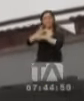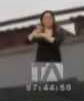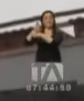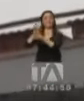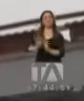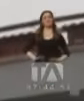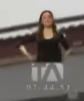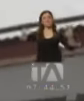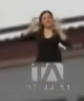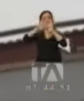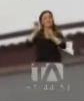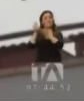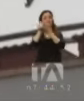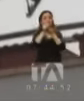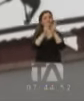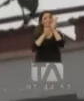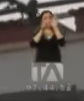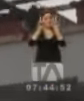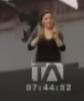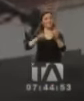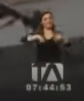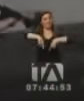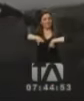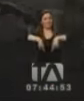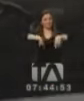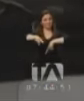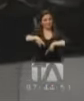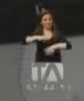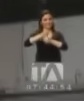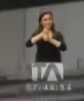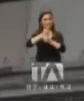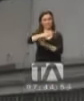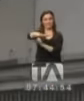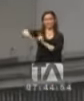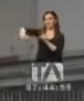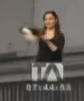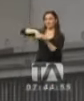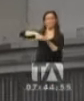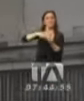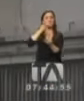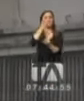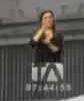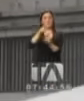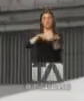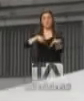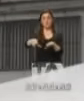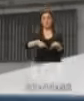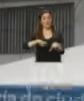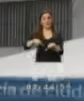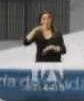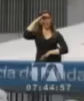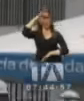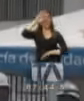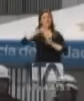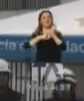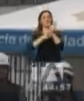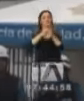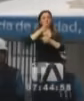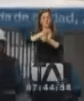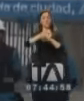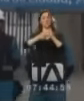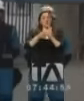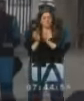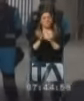sobre todo eso nos ayuda también en los temas de movilidad, para ver cómo están los entornos, el tema del espacio público. La policía, entiendo, también tiene su